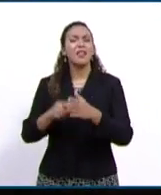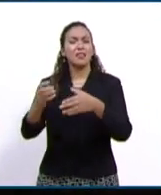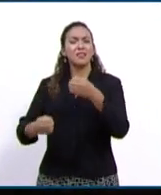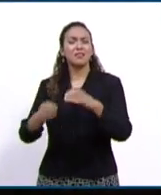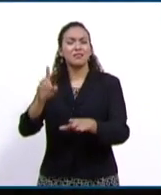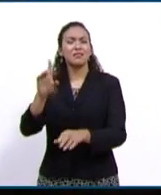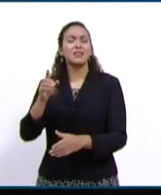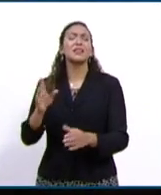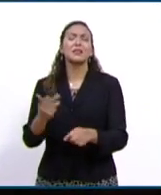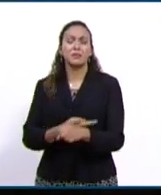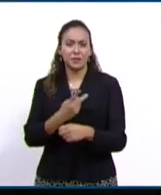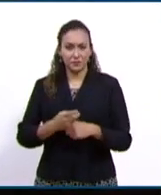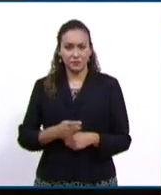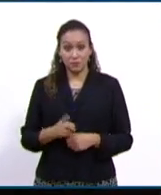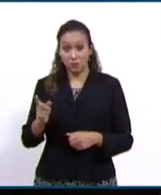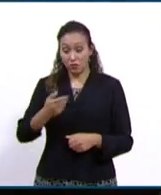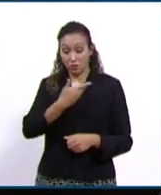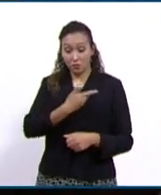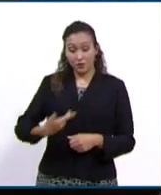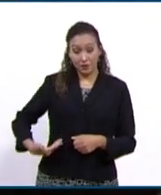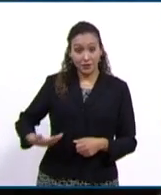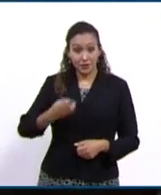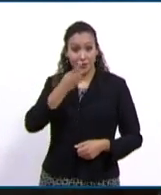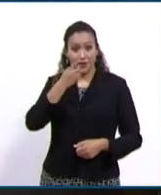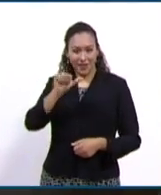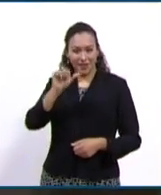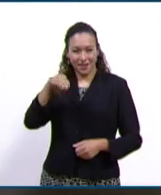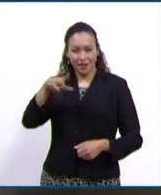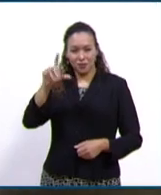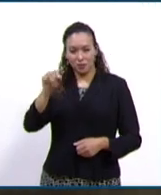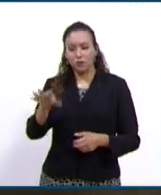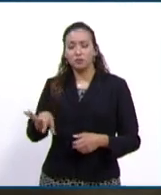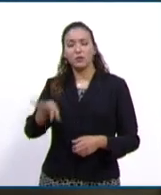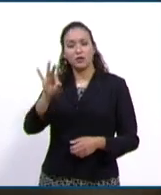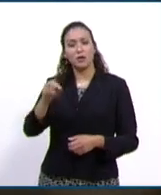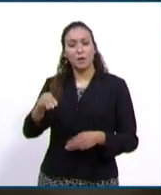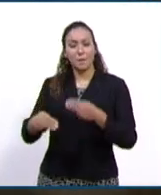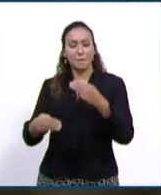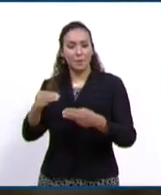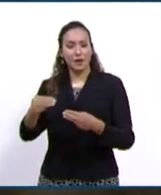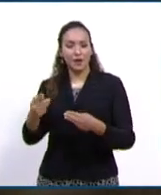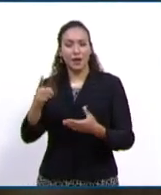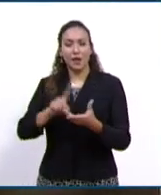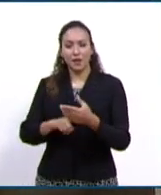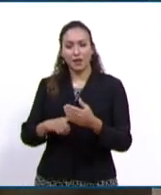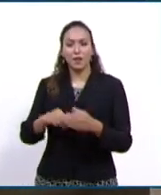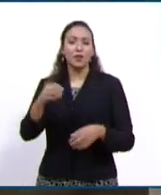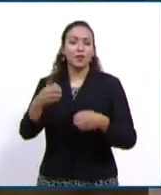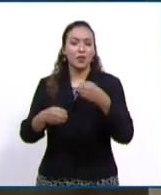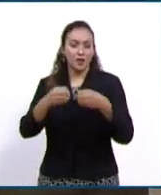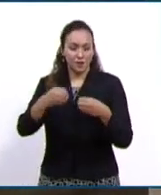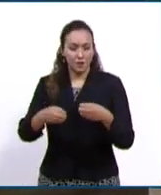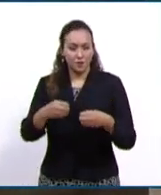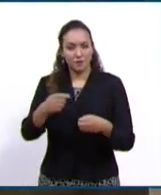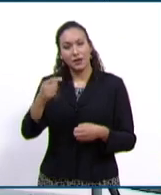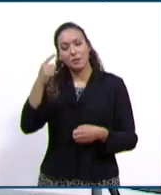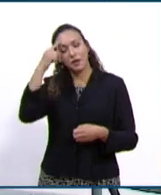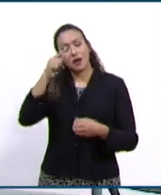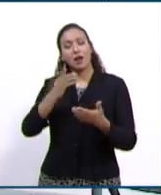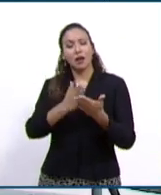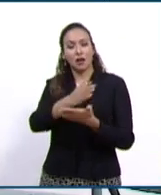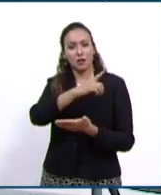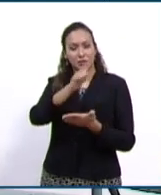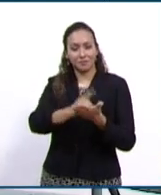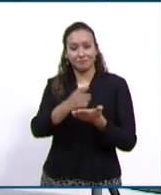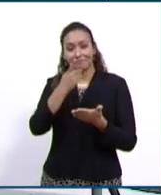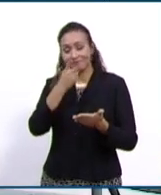omisión del presidente de la República de ratificar el nombramiento de un magistrado de la Sala Regional del Tribunal Federal de Justicia Administrativa, no